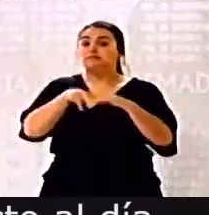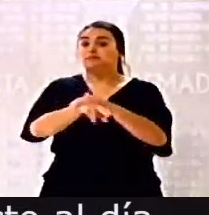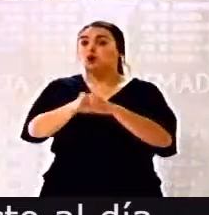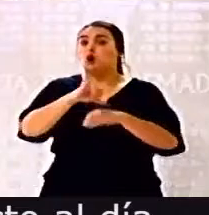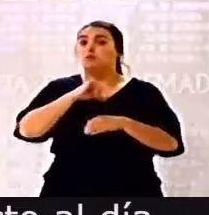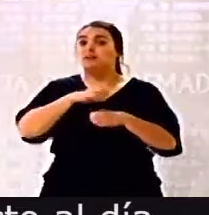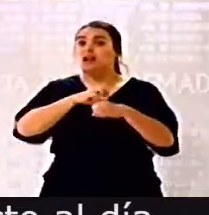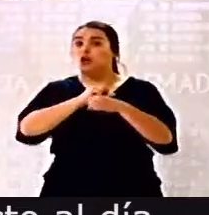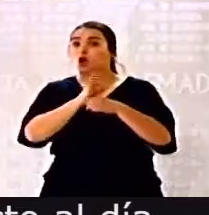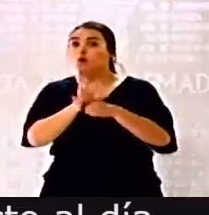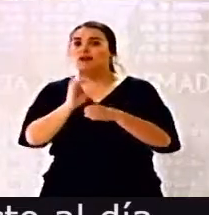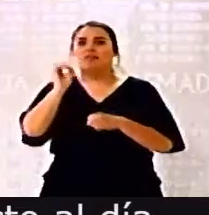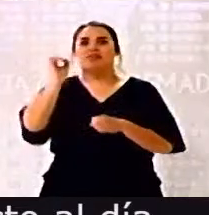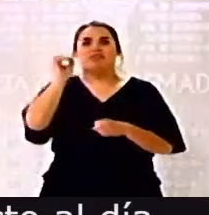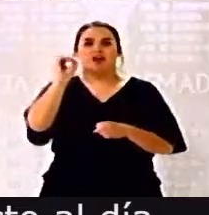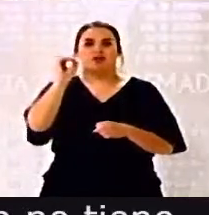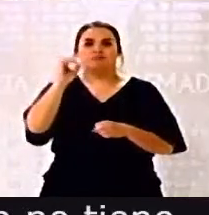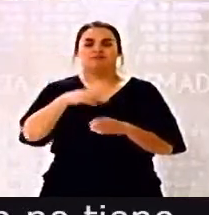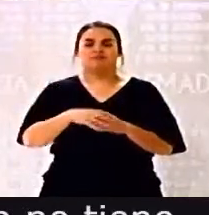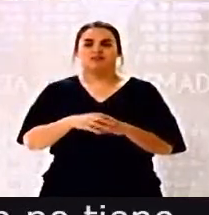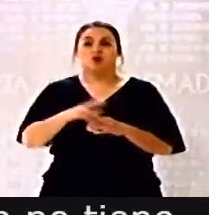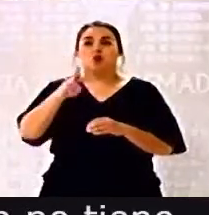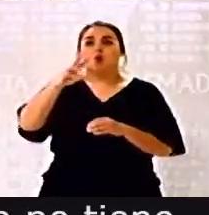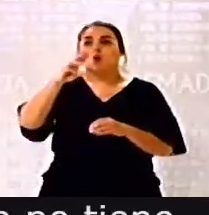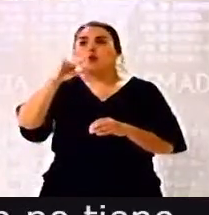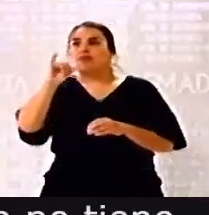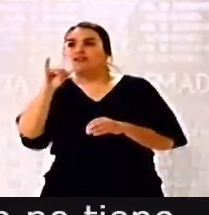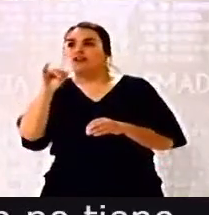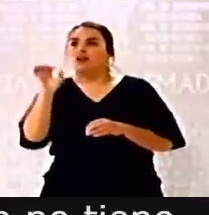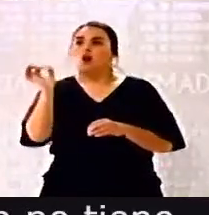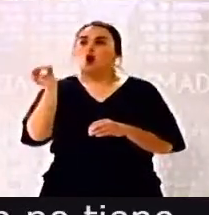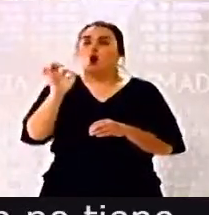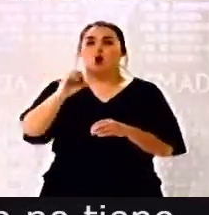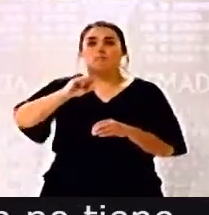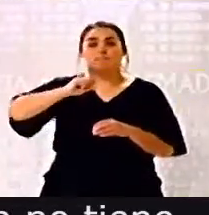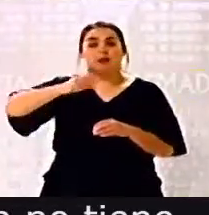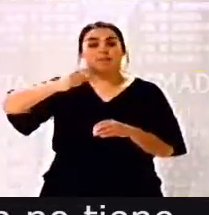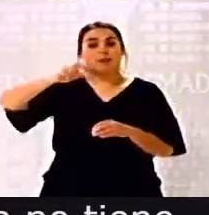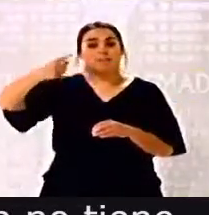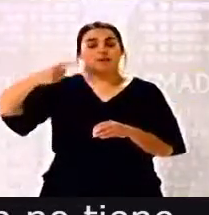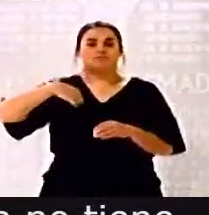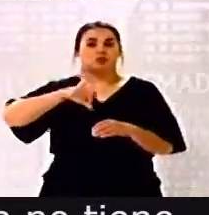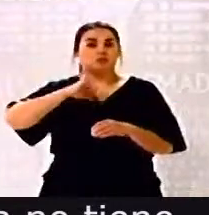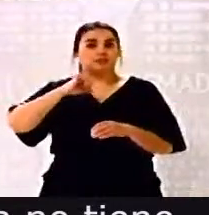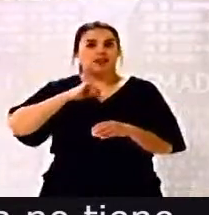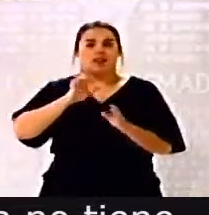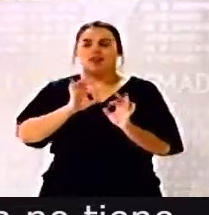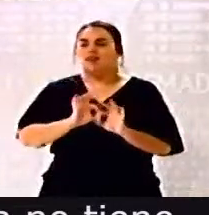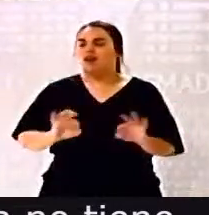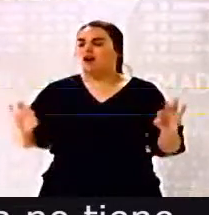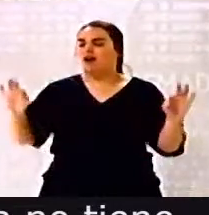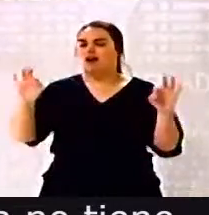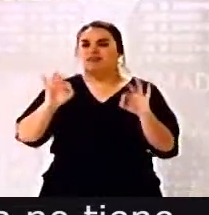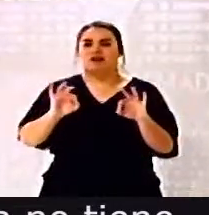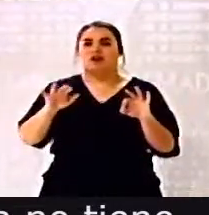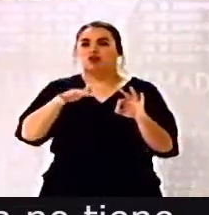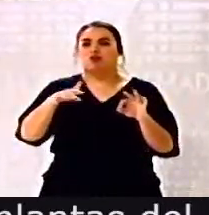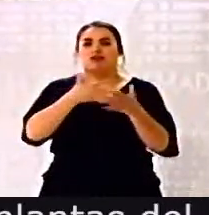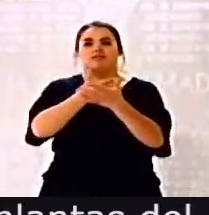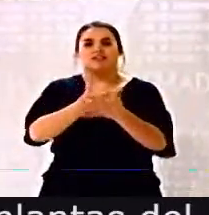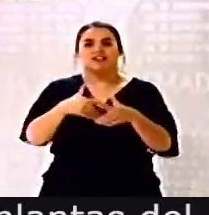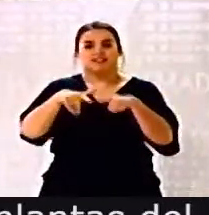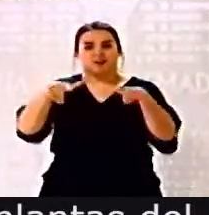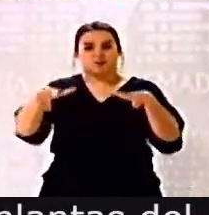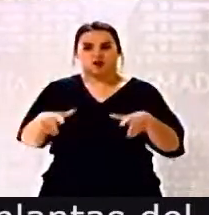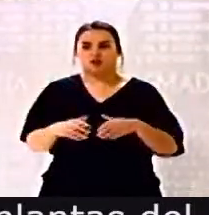por COVID, ni en la UCI ni en las plantas del Hospital Virgen del Puerto. Es la